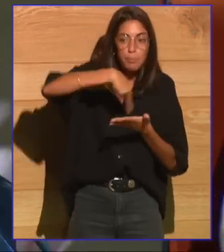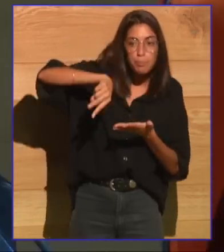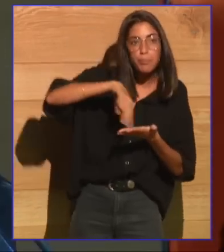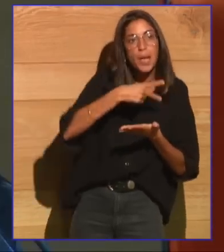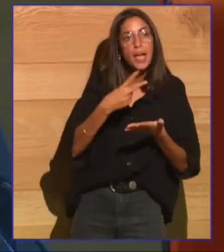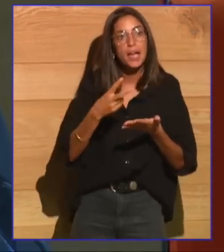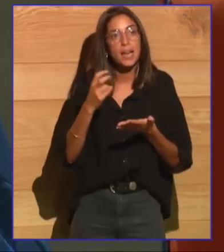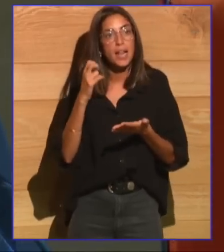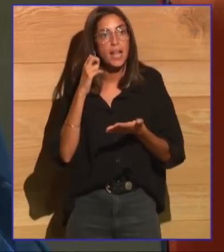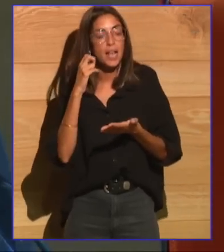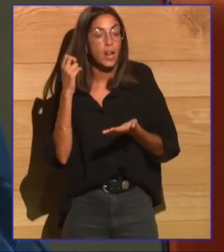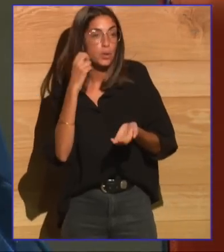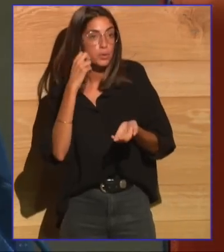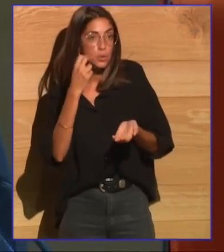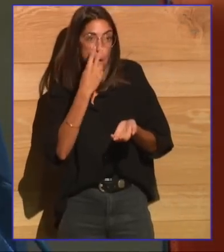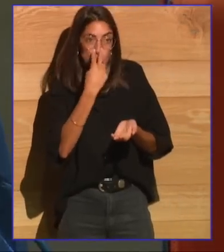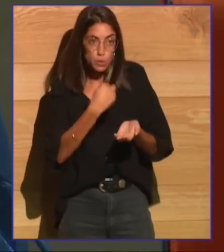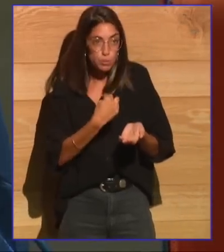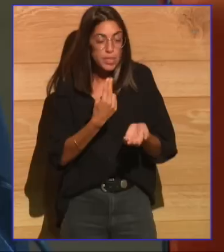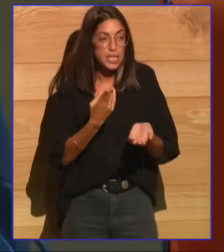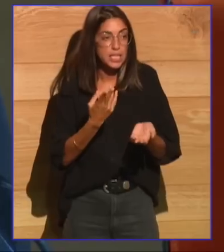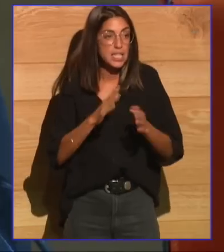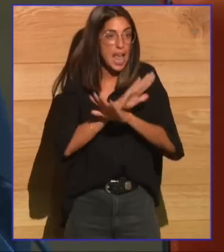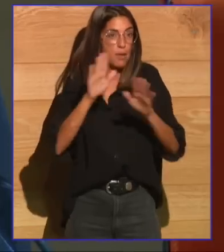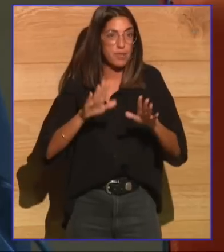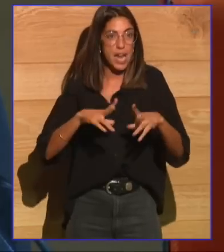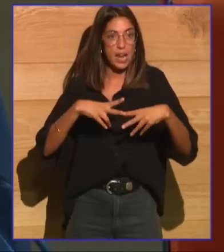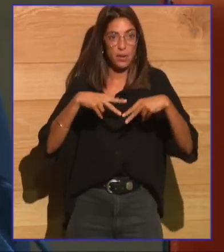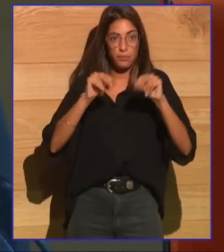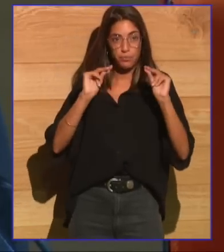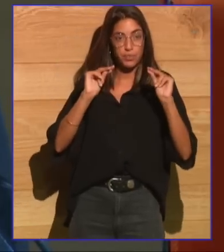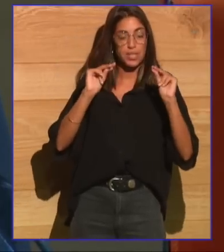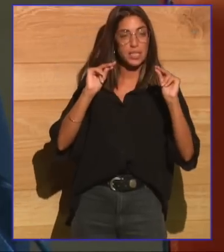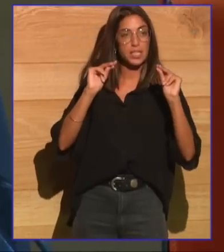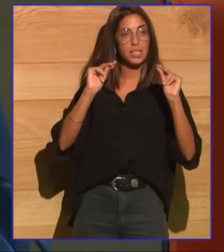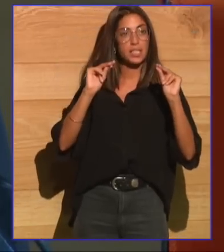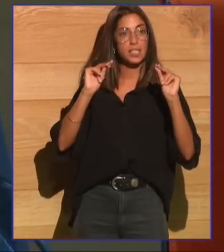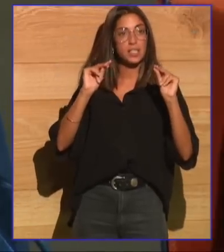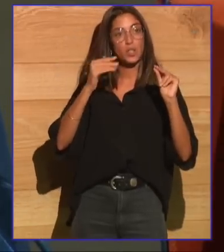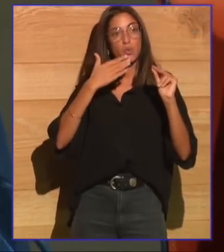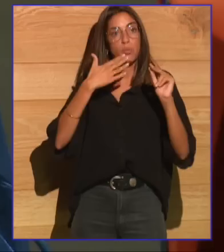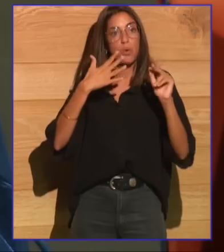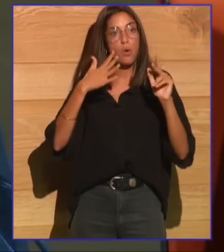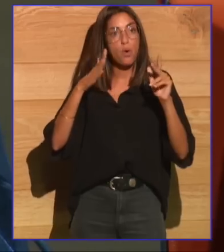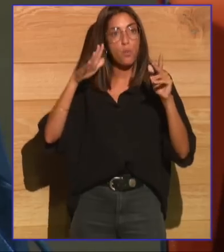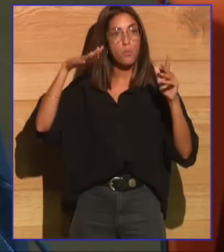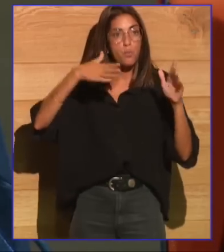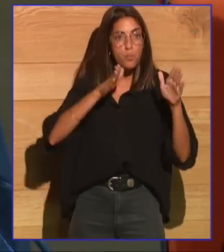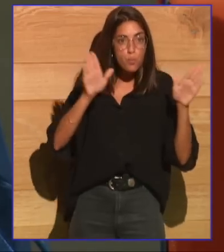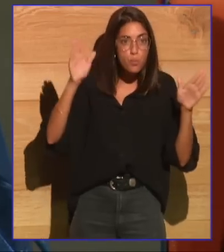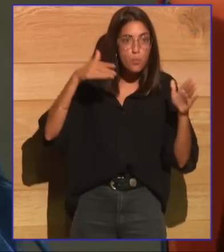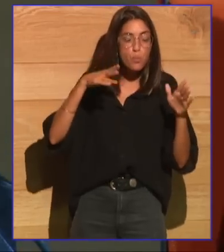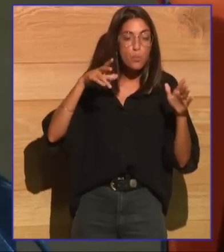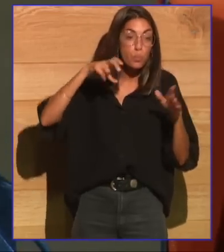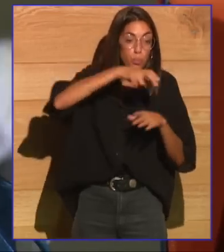de tal nivel y aguayo acabará en una lancha volando sobrevolando y cayendo